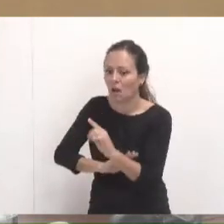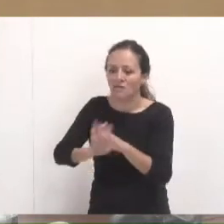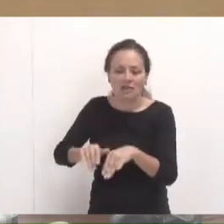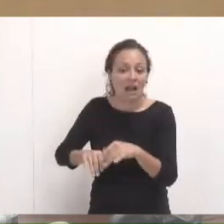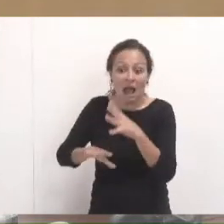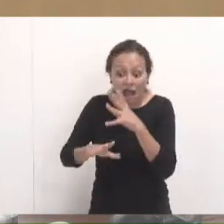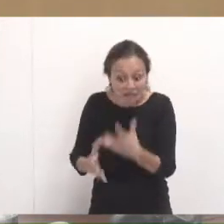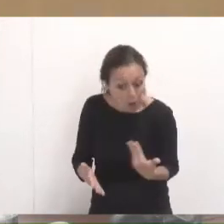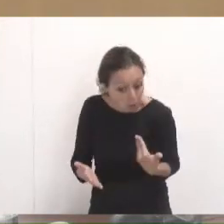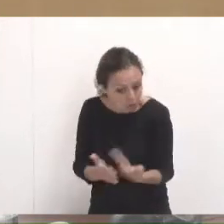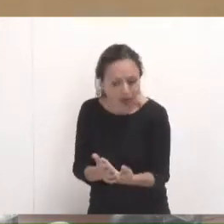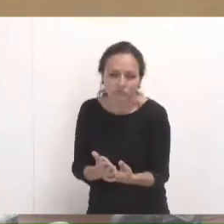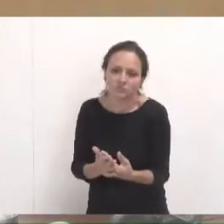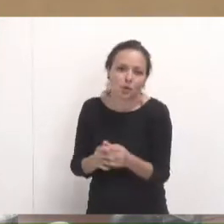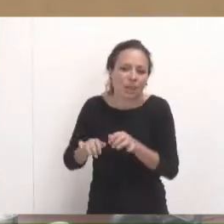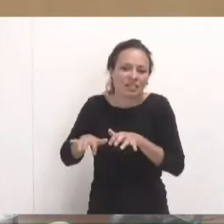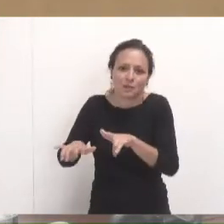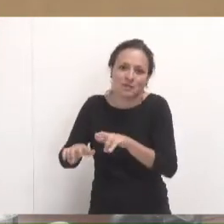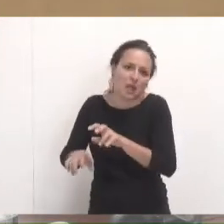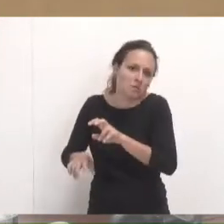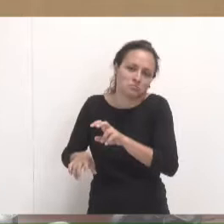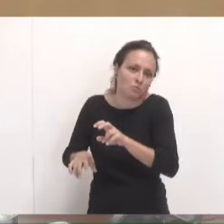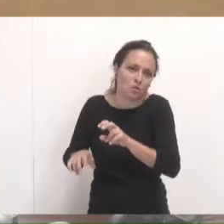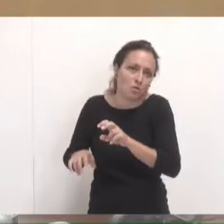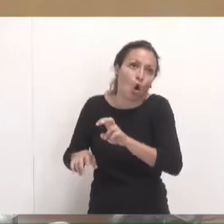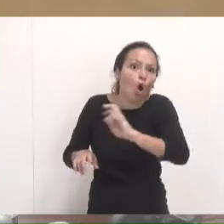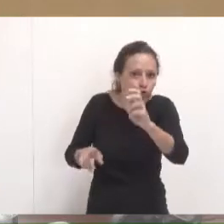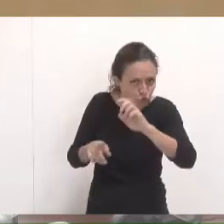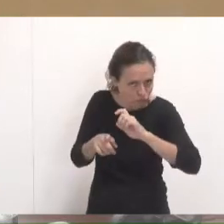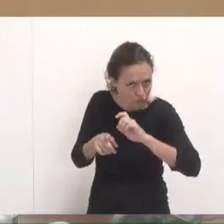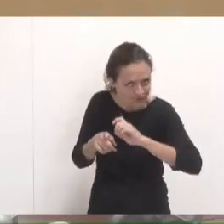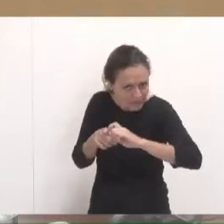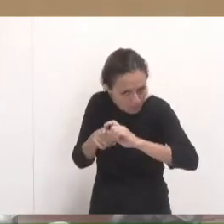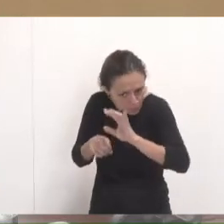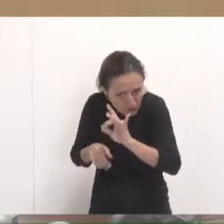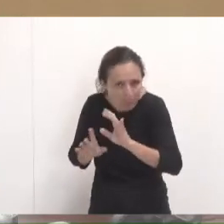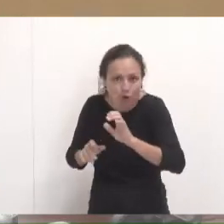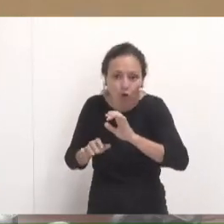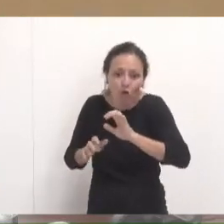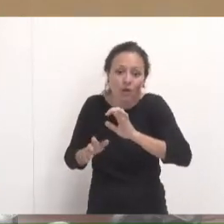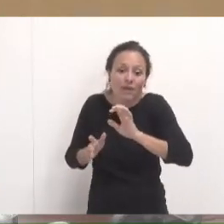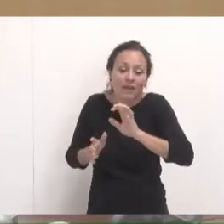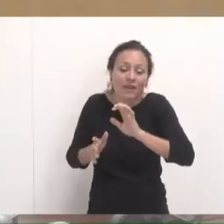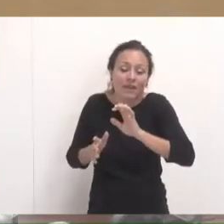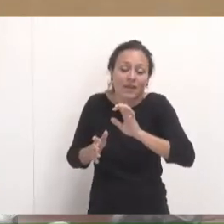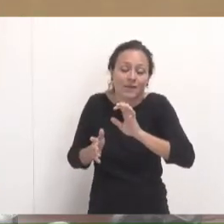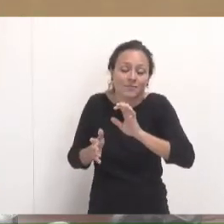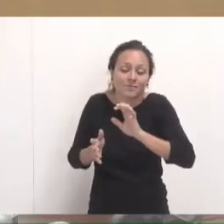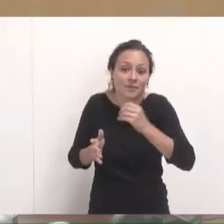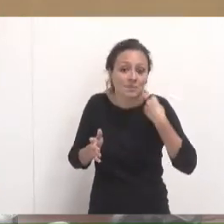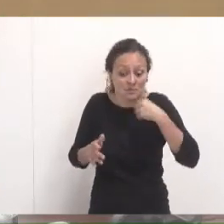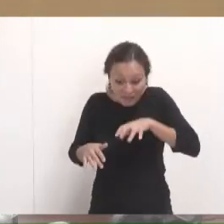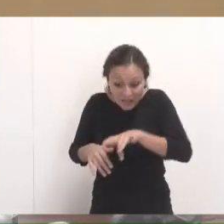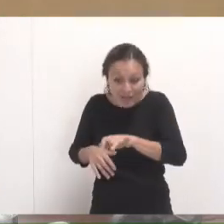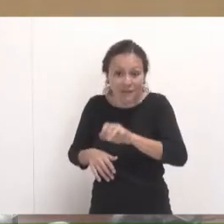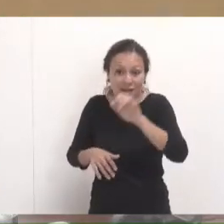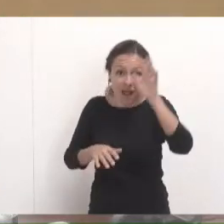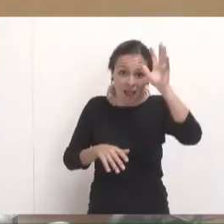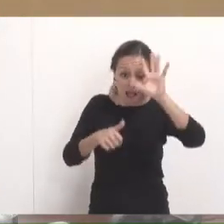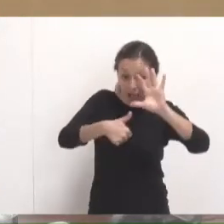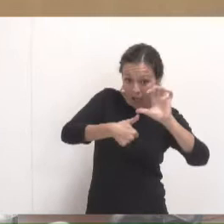aparecido otros insectos, pero termitas subterránea americana no. Sí, claro, es un complejo.